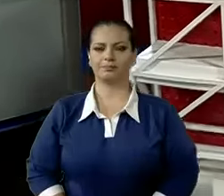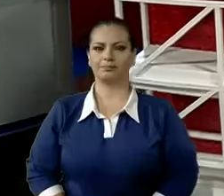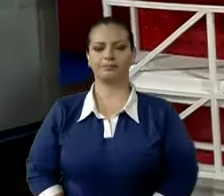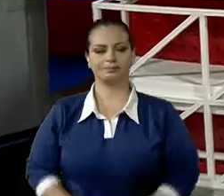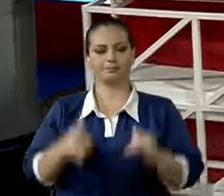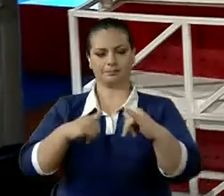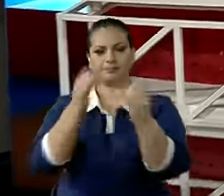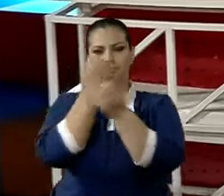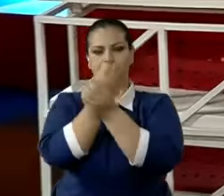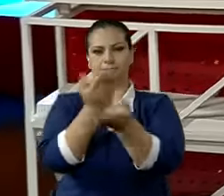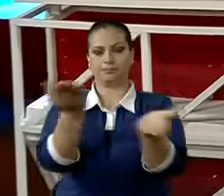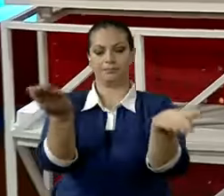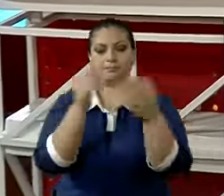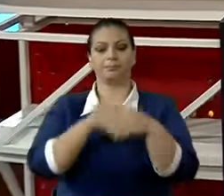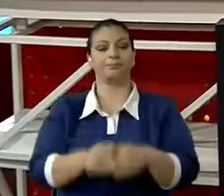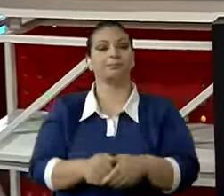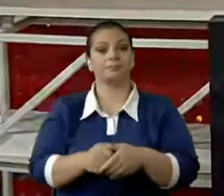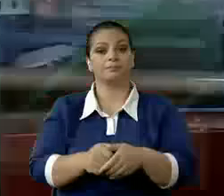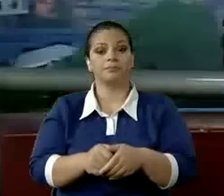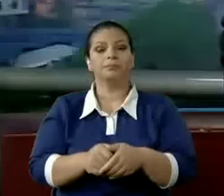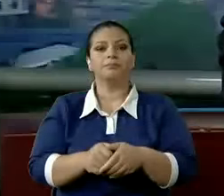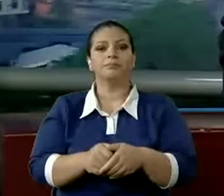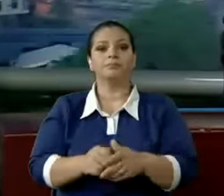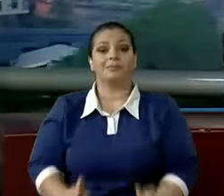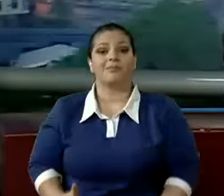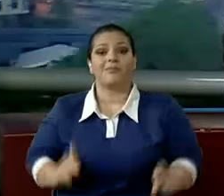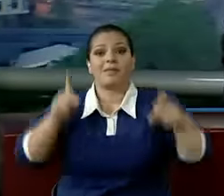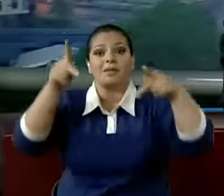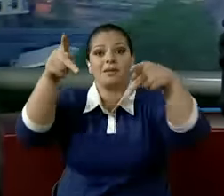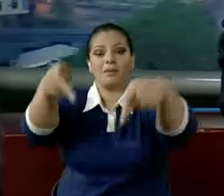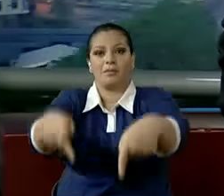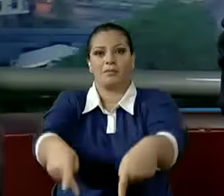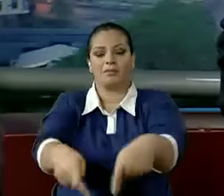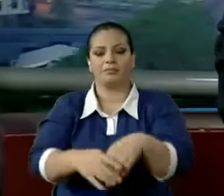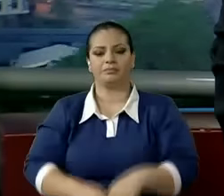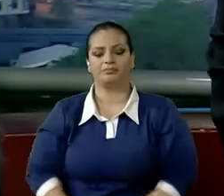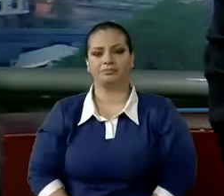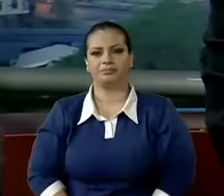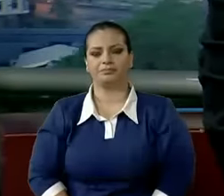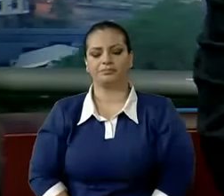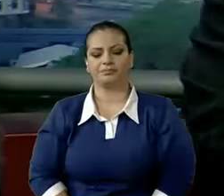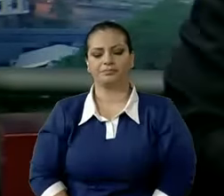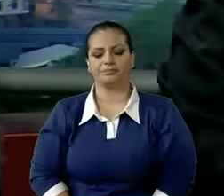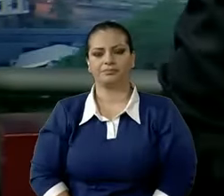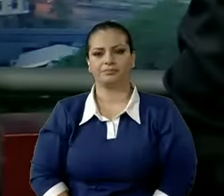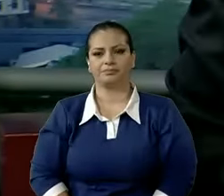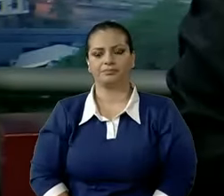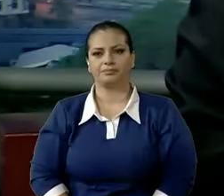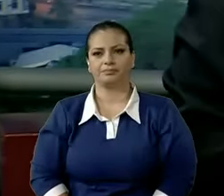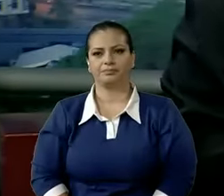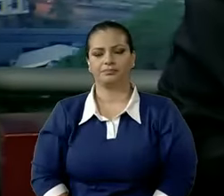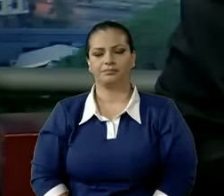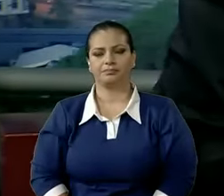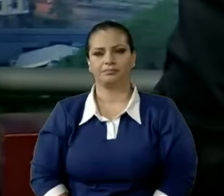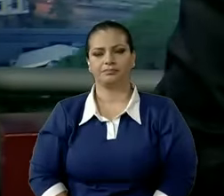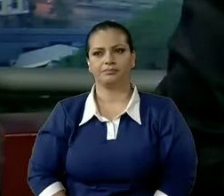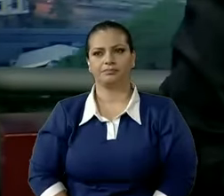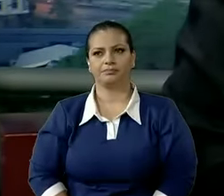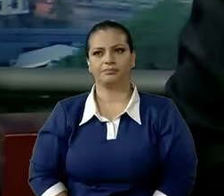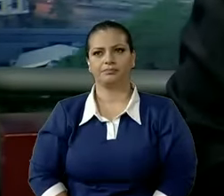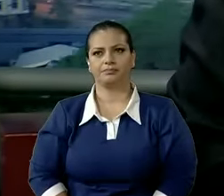Continuamos con la información. Un automóvil se incendió en plena vía pública, quedando totalmente destruido. La emergencia se presentó